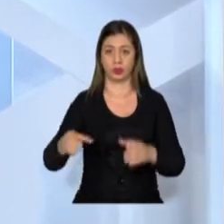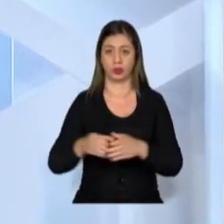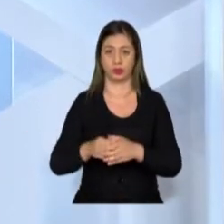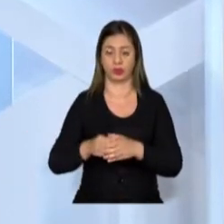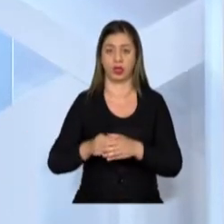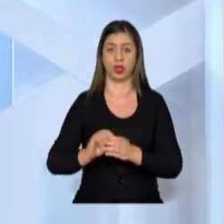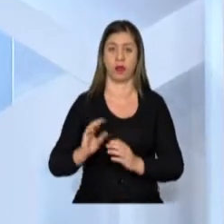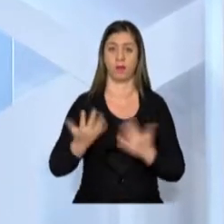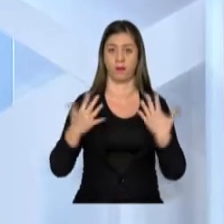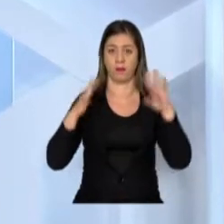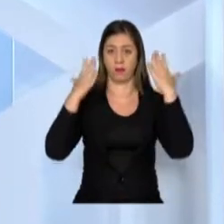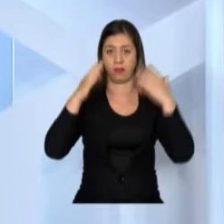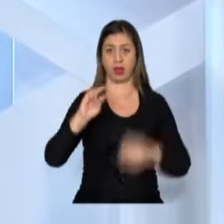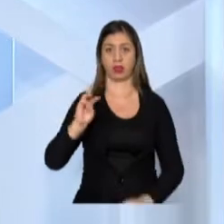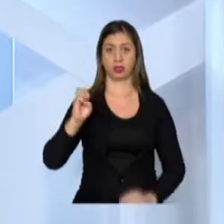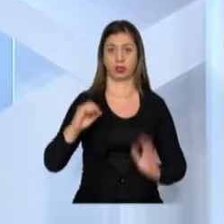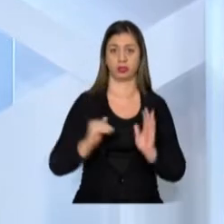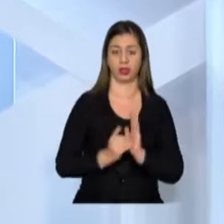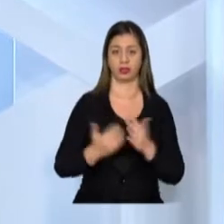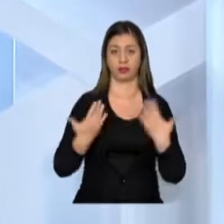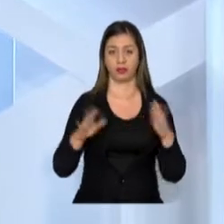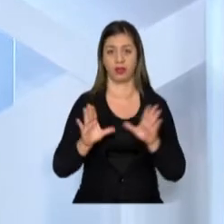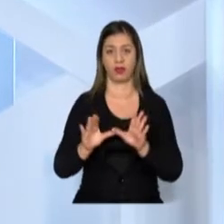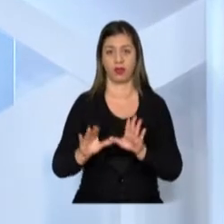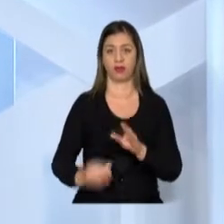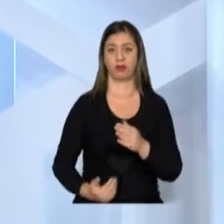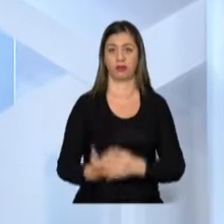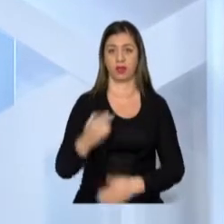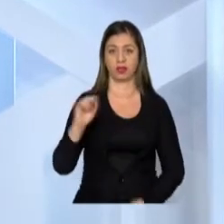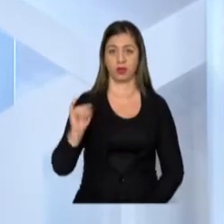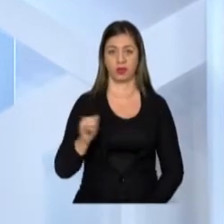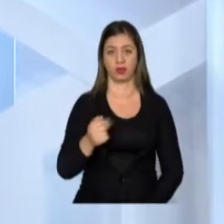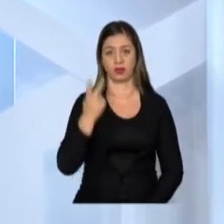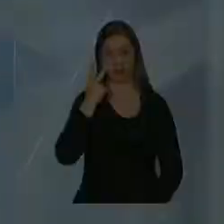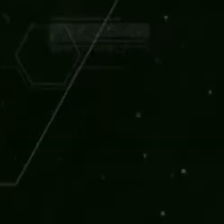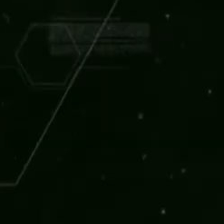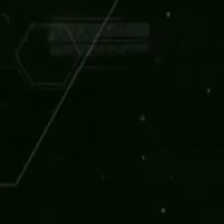versión de Colombia, Bear Fair, que arranca este jueves. No se vayan.